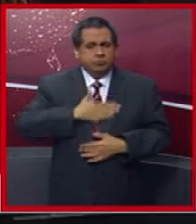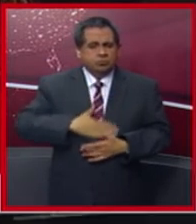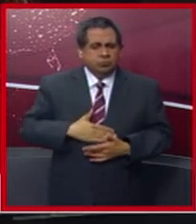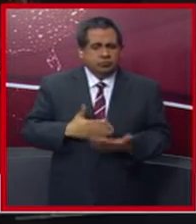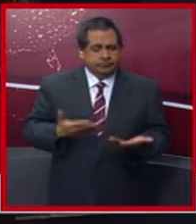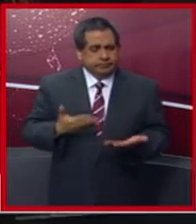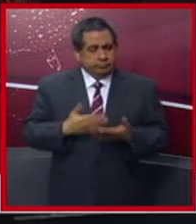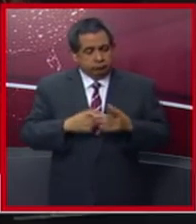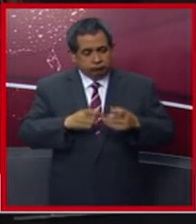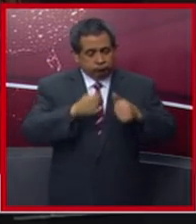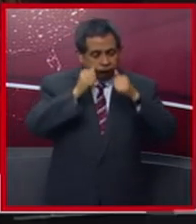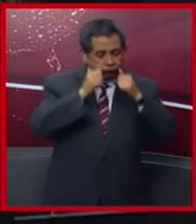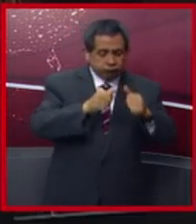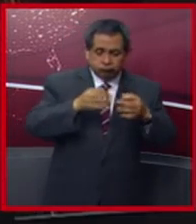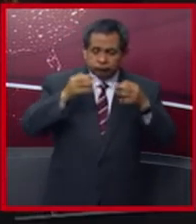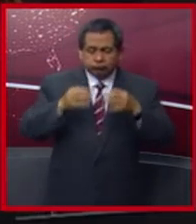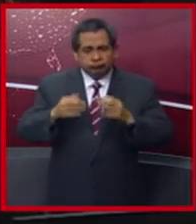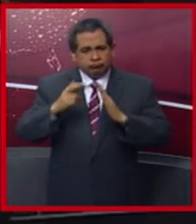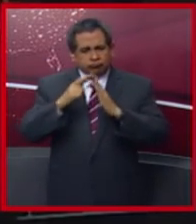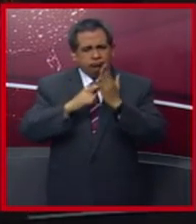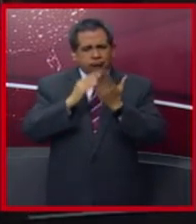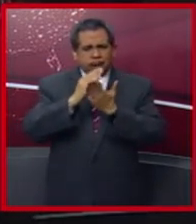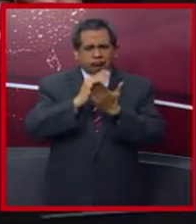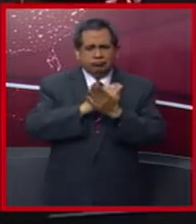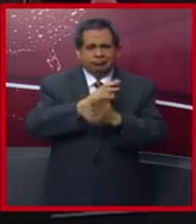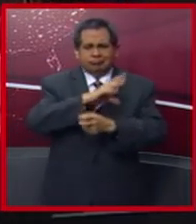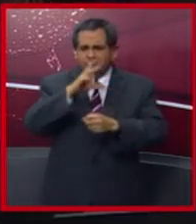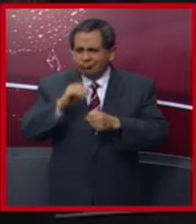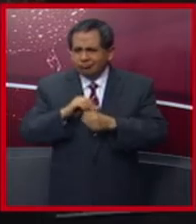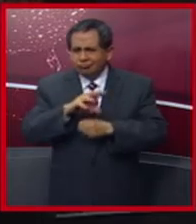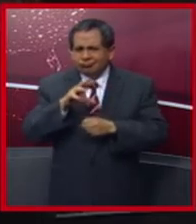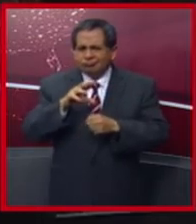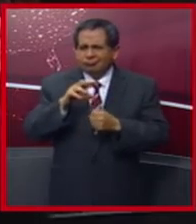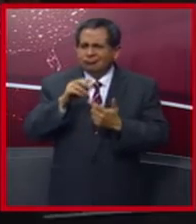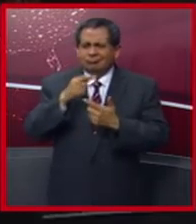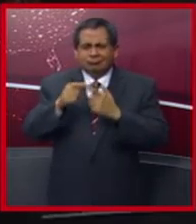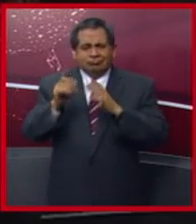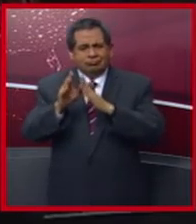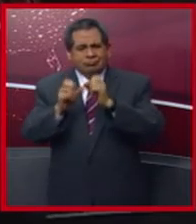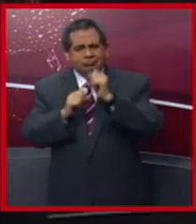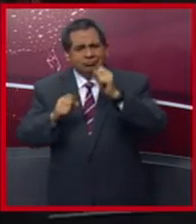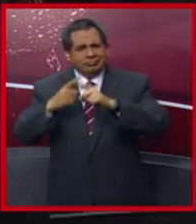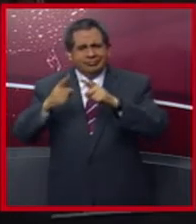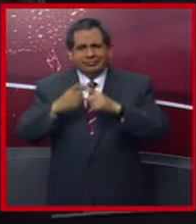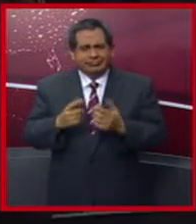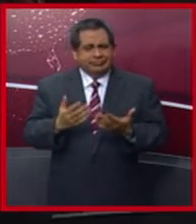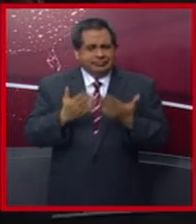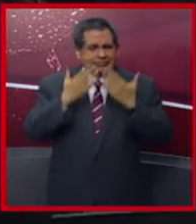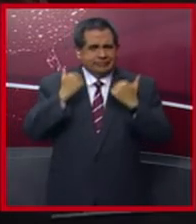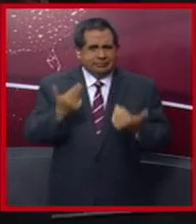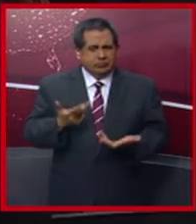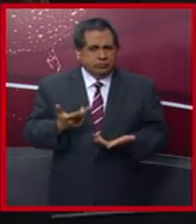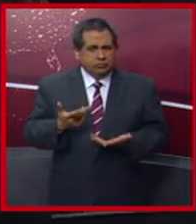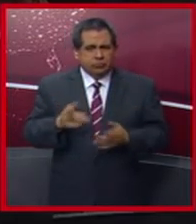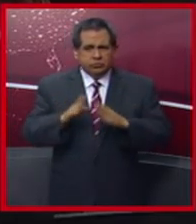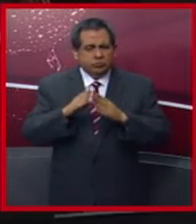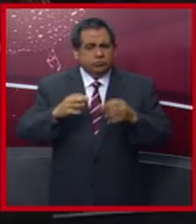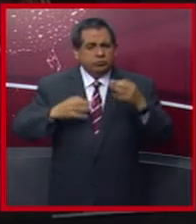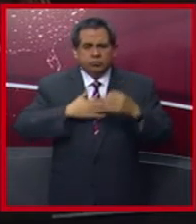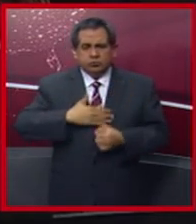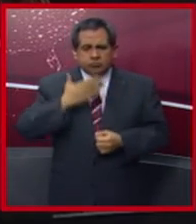se le otorgaba conforme lo marcan los normamentos, las reglas, la constitución, los marcos federales, una